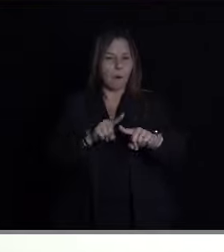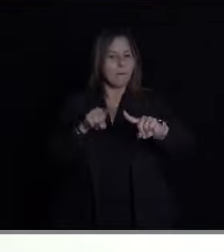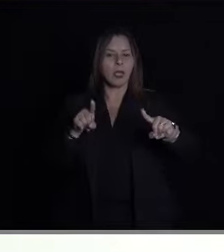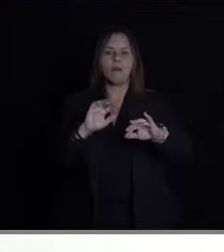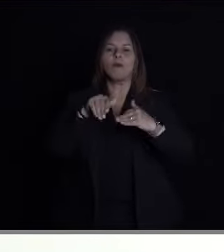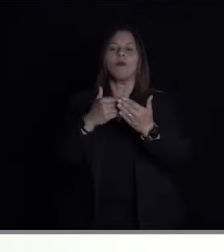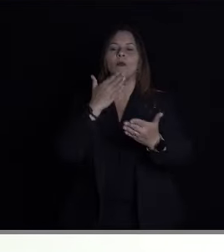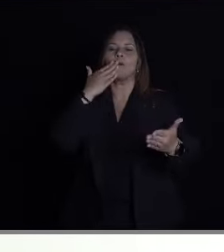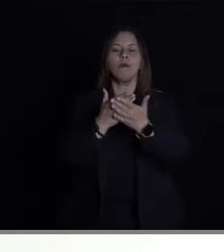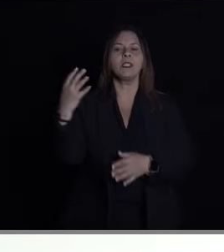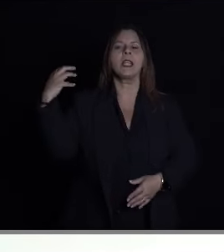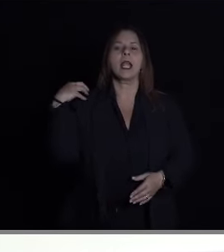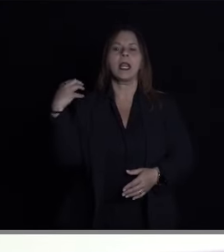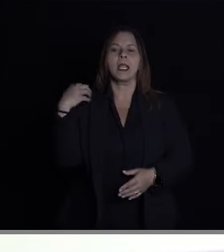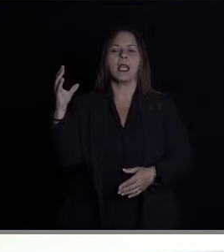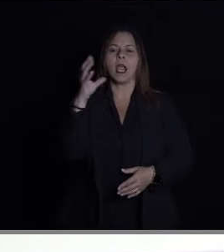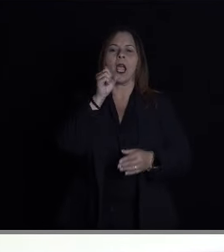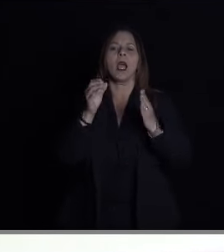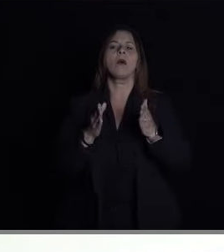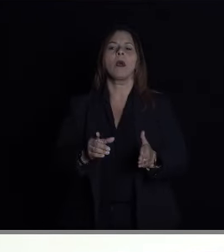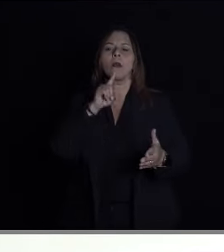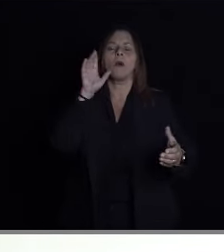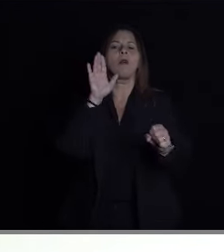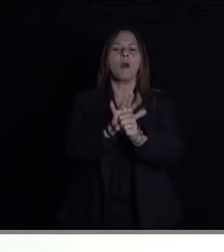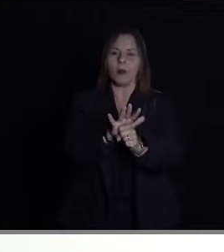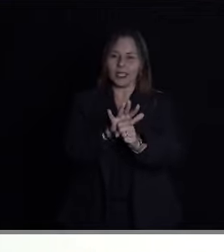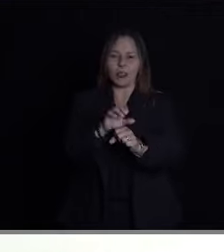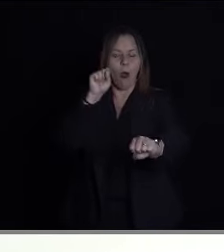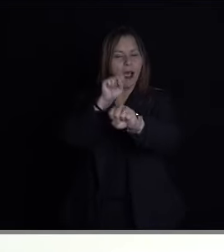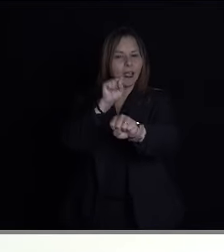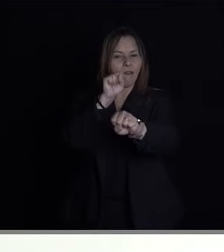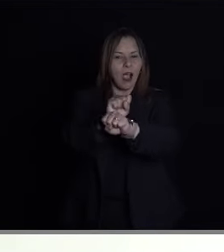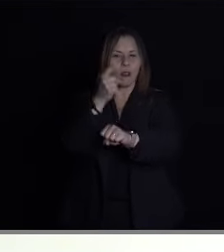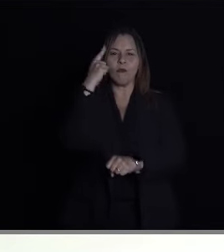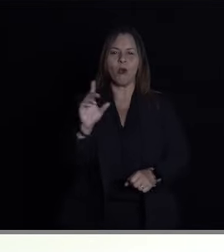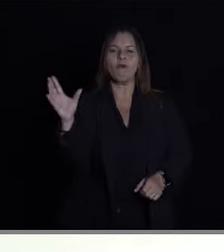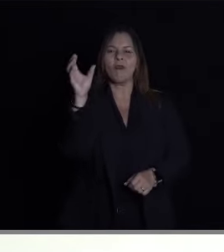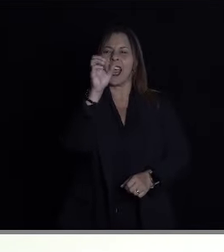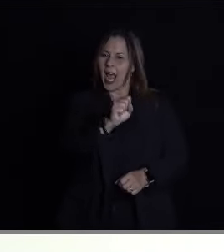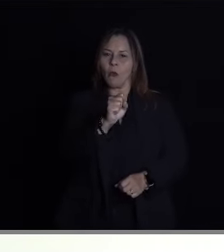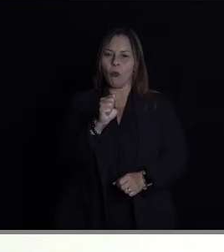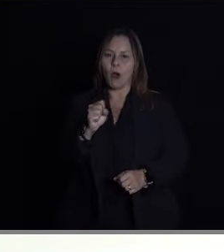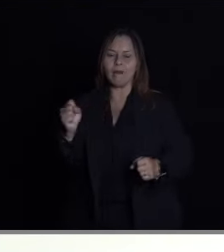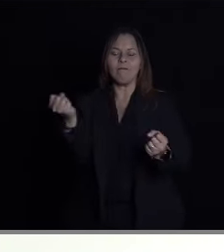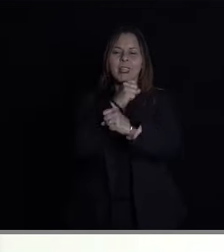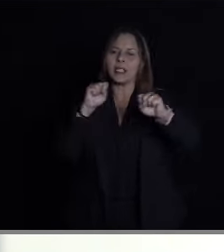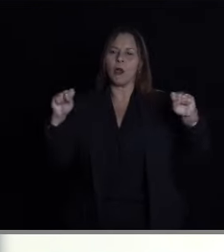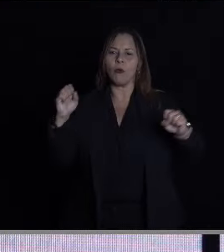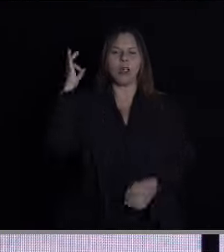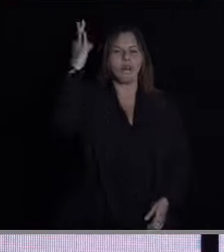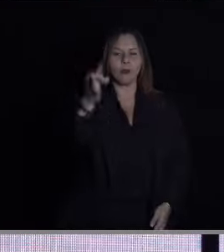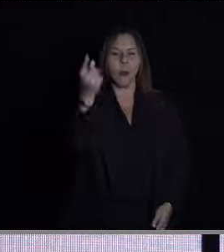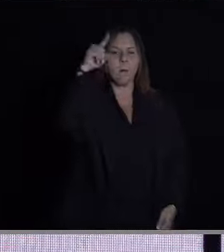cagüeño comprometido, a paso firme ha trabajado por un Caguas de seguridad y futuro